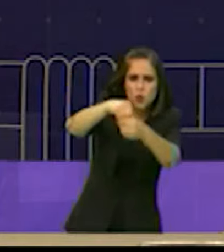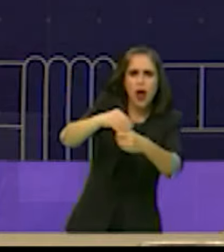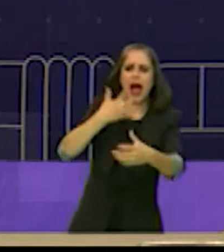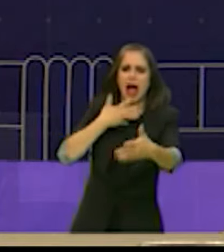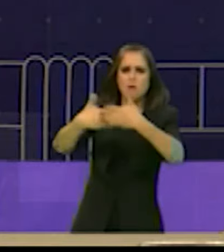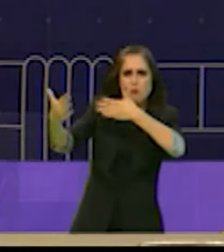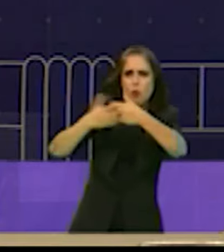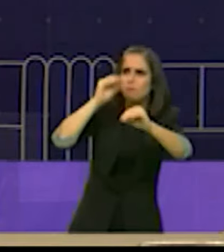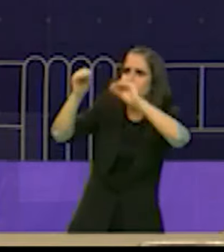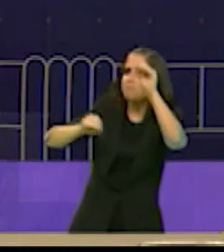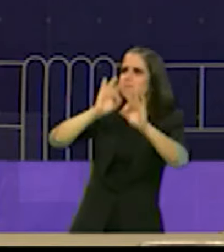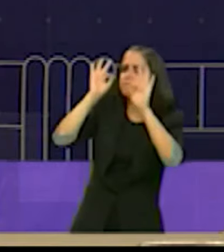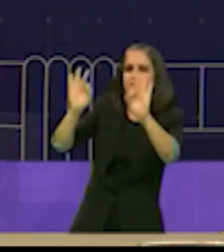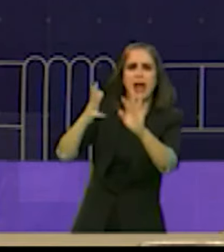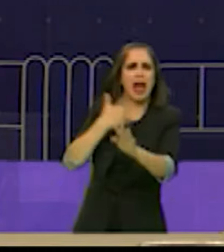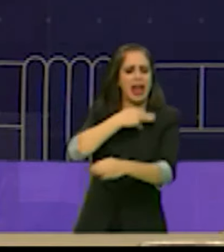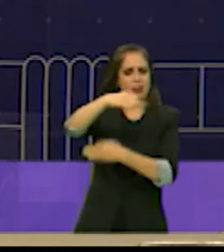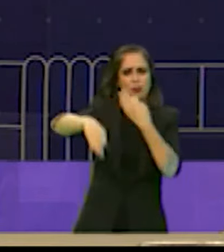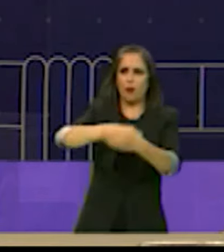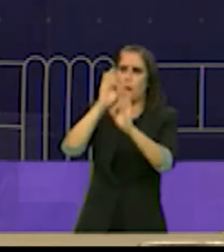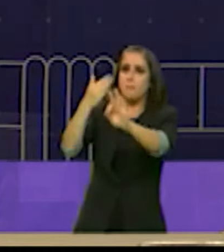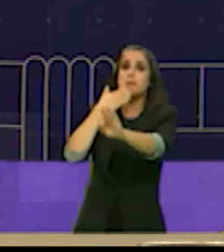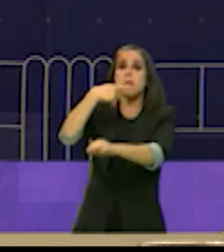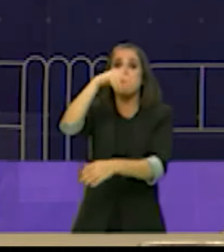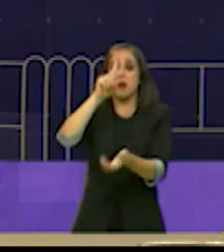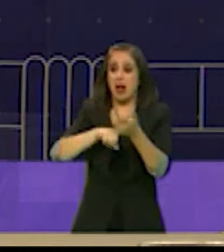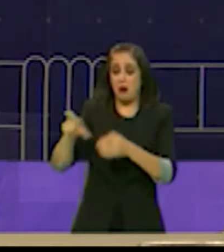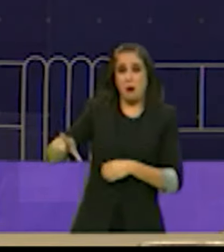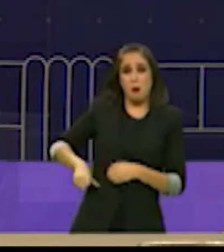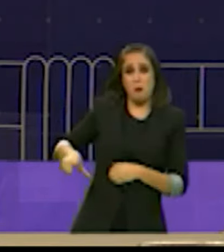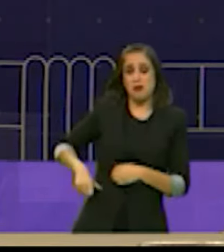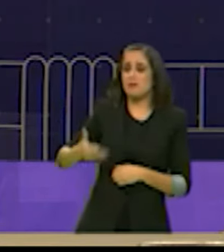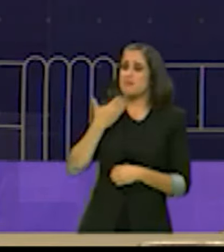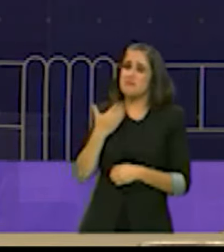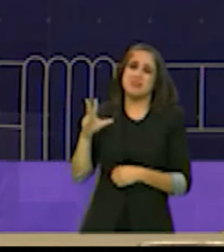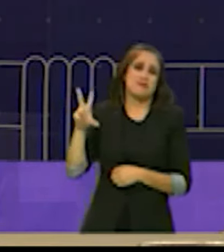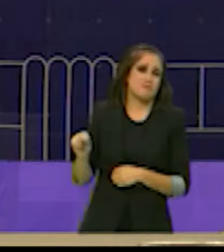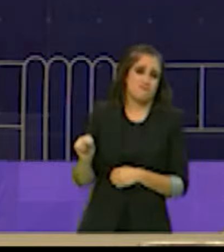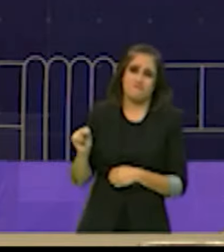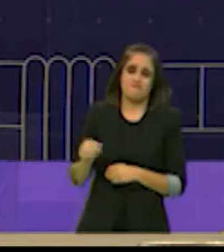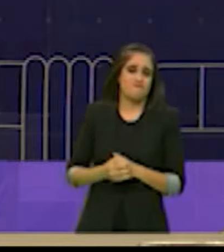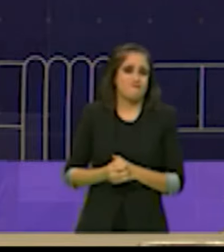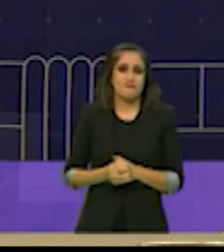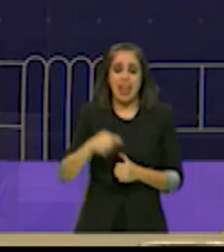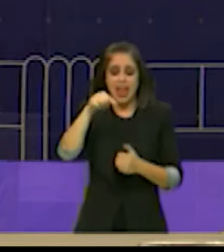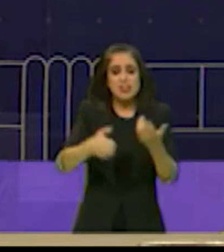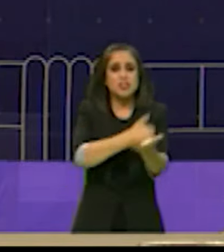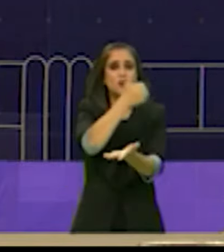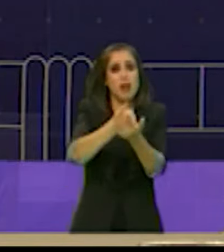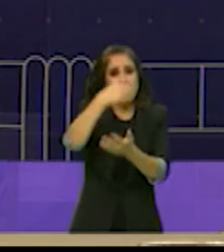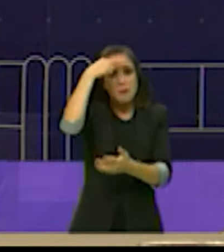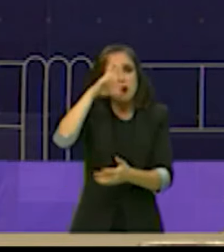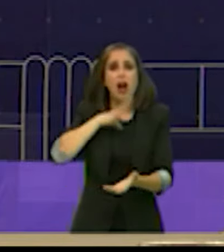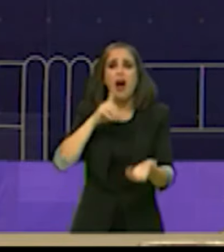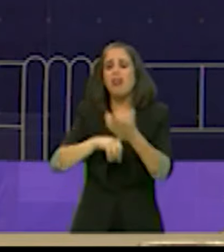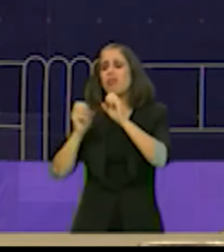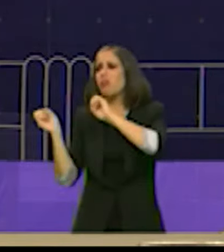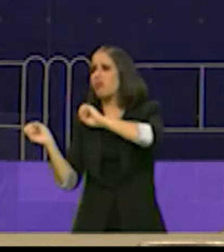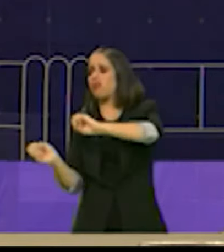efectivamente esta elección es de dos. En esta elección, pues sí, Chertorivsky, prácticamente se va hasta